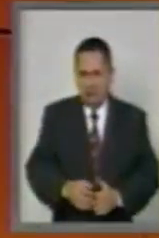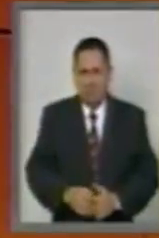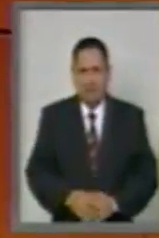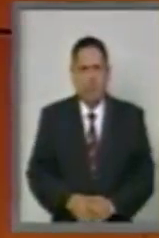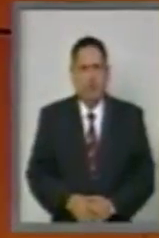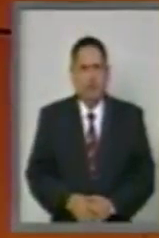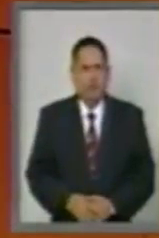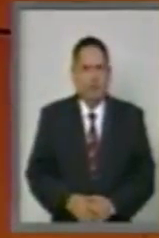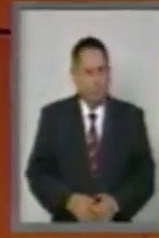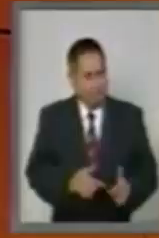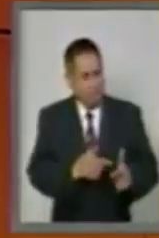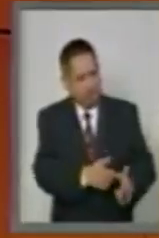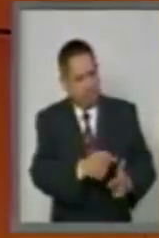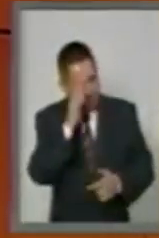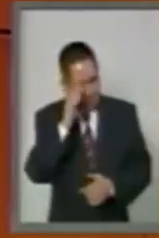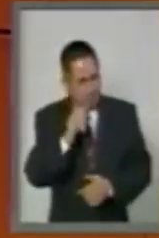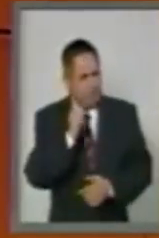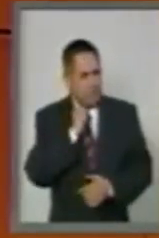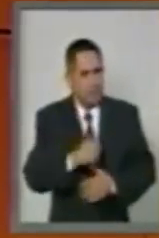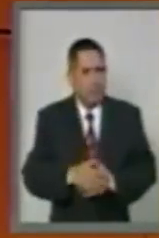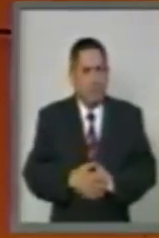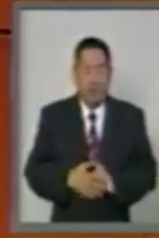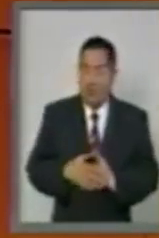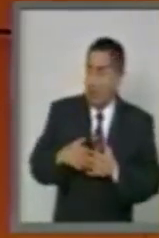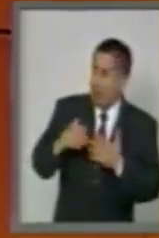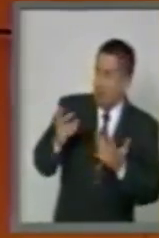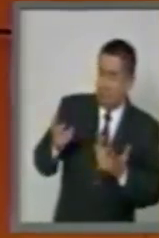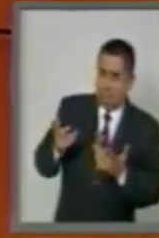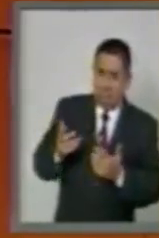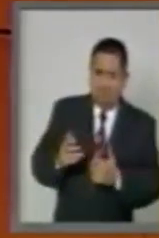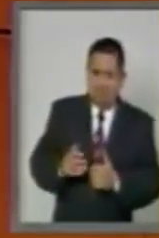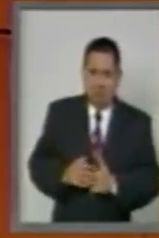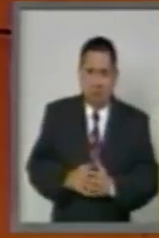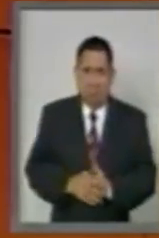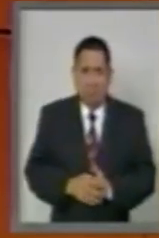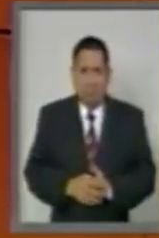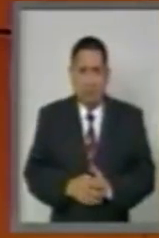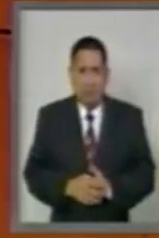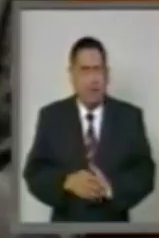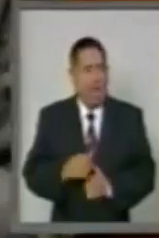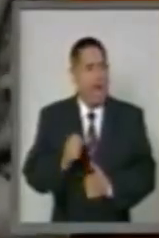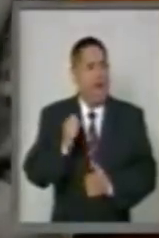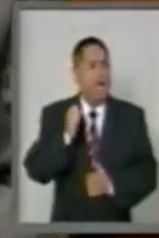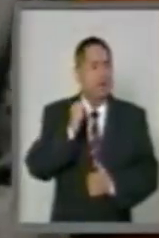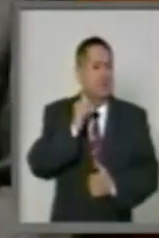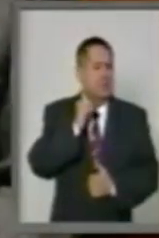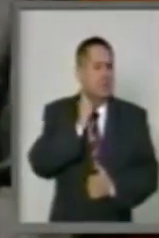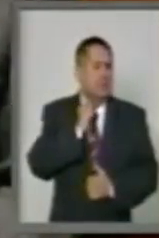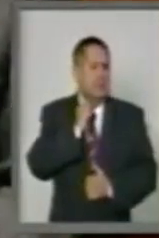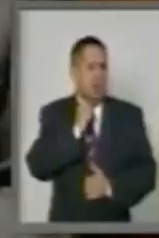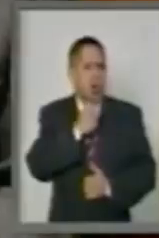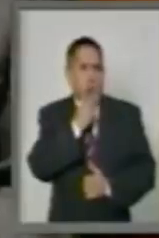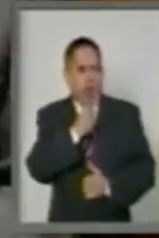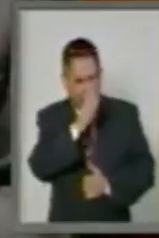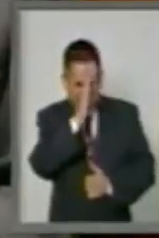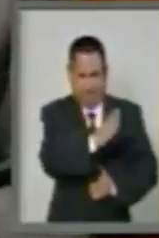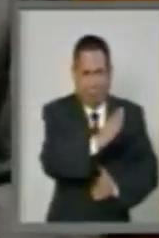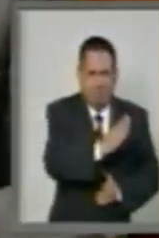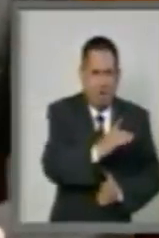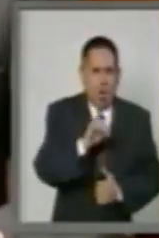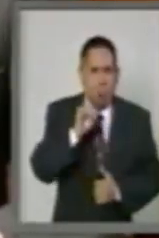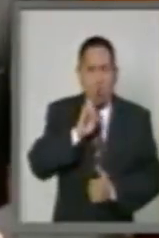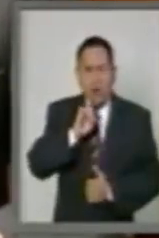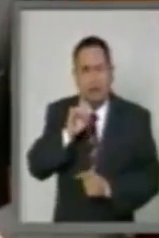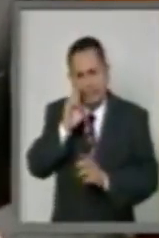Continúe, señor senador. Es que a los senadores se les puede contestar, a las señoras es difícil, ¿eh?